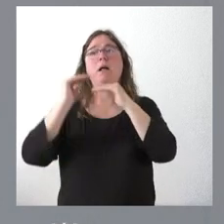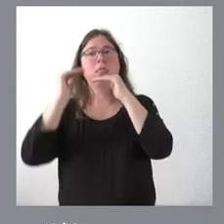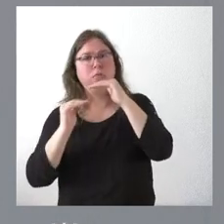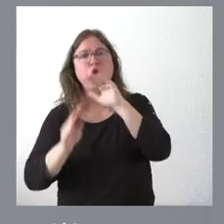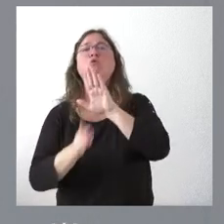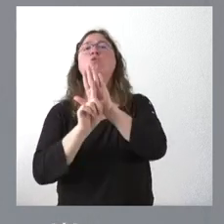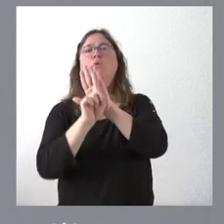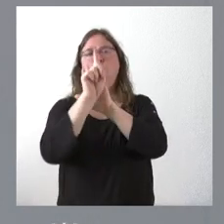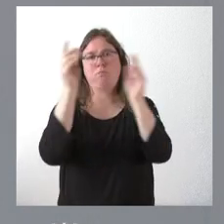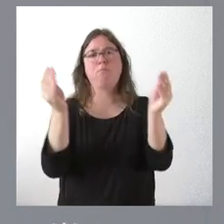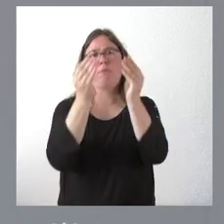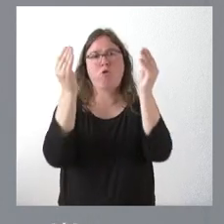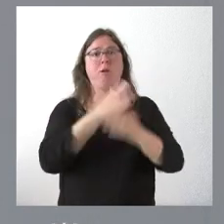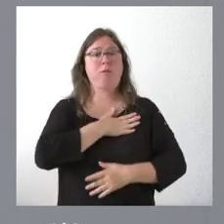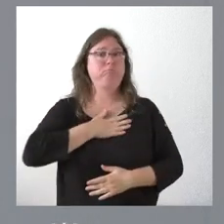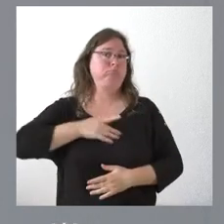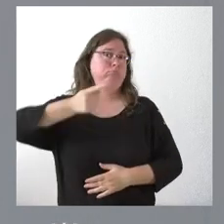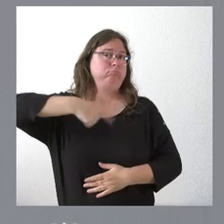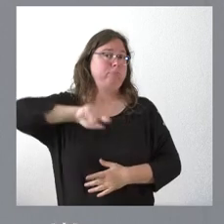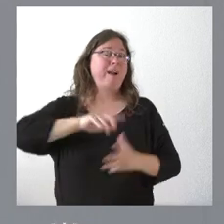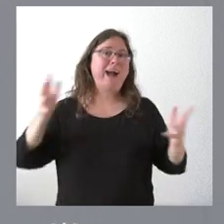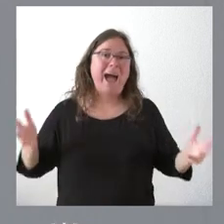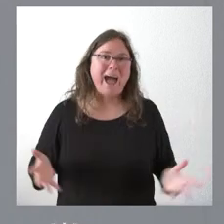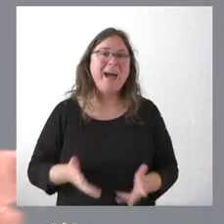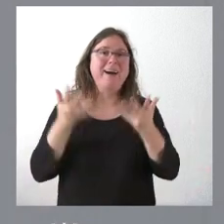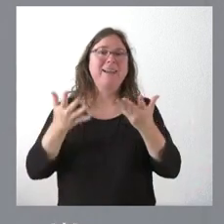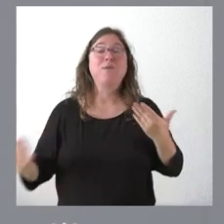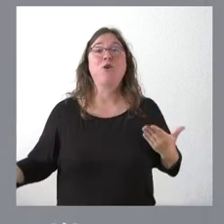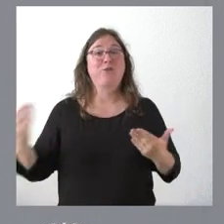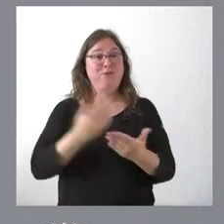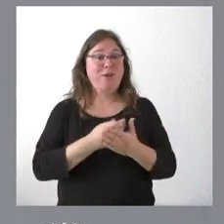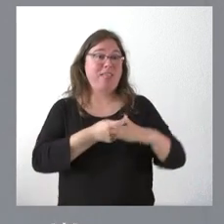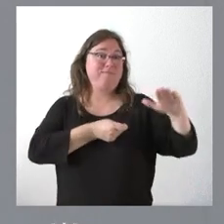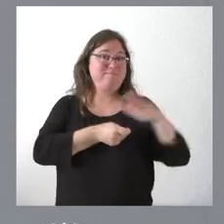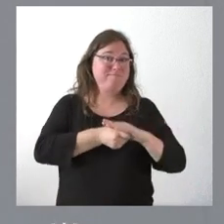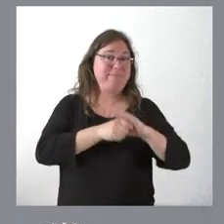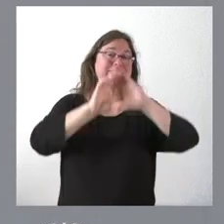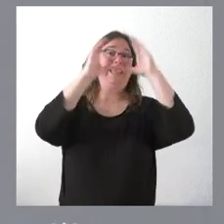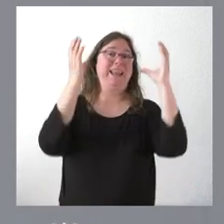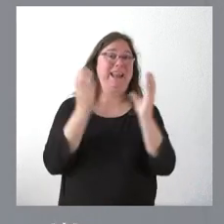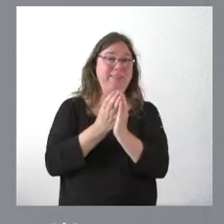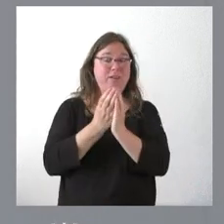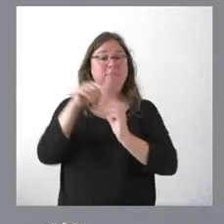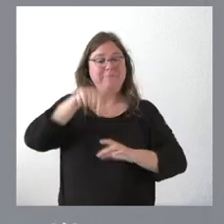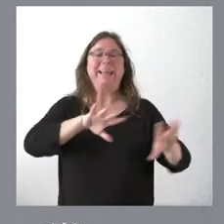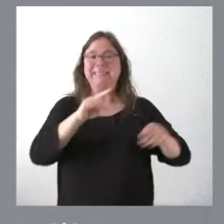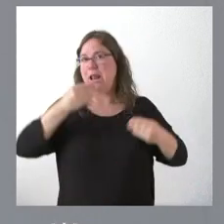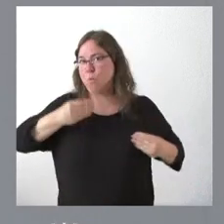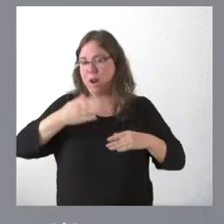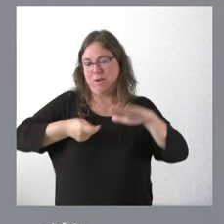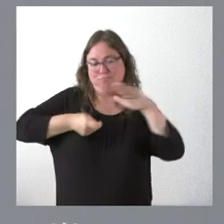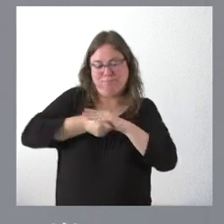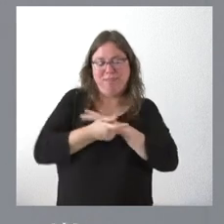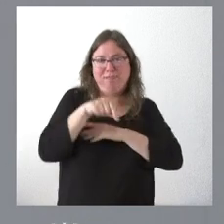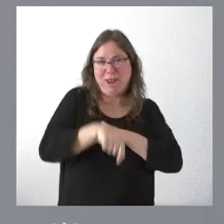sigan mejorando. Y desde aquí, por tanto, animamos a todos los inversores de ámbito internacional para que esta sea una buena tierra para invertir. Y